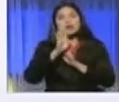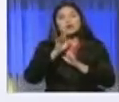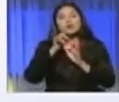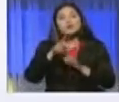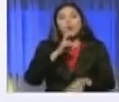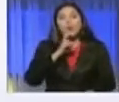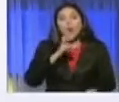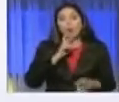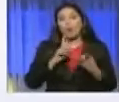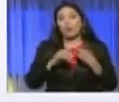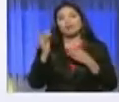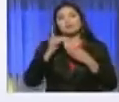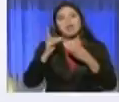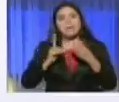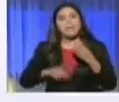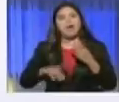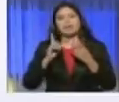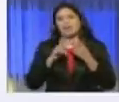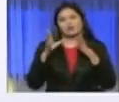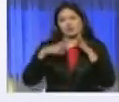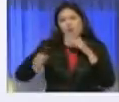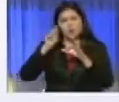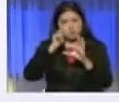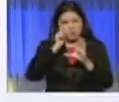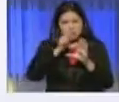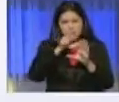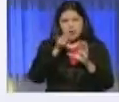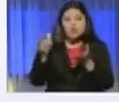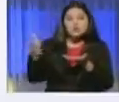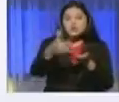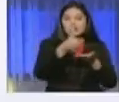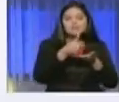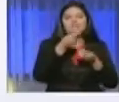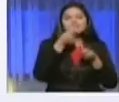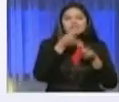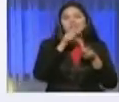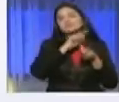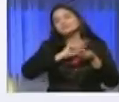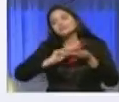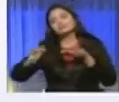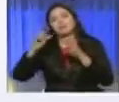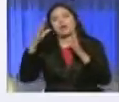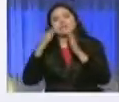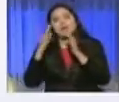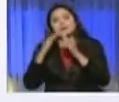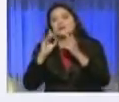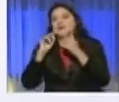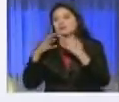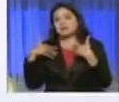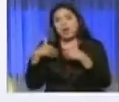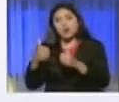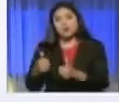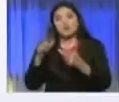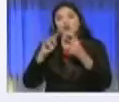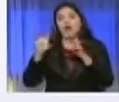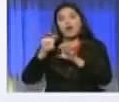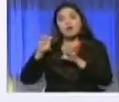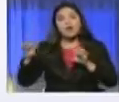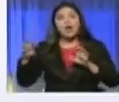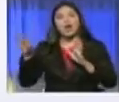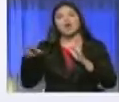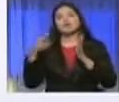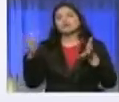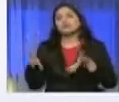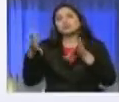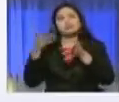los diamantes, del coltán, para la inversión social en vivienda, salud, educación, recreación,